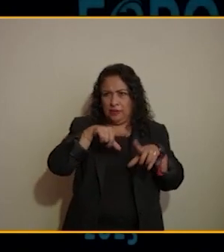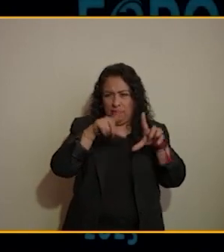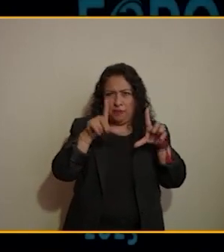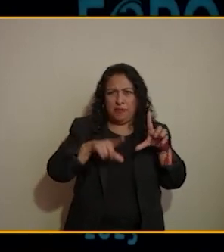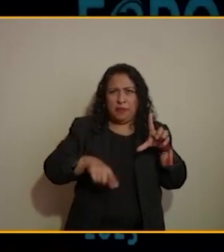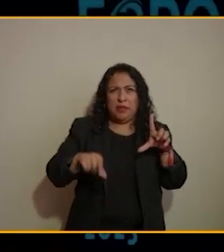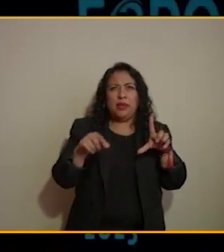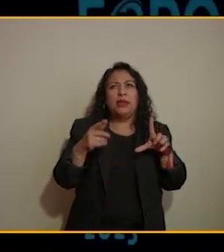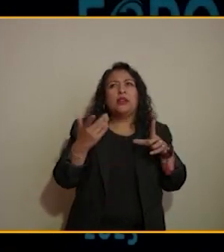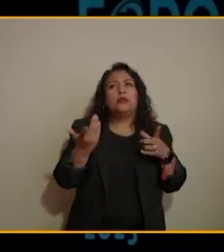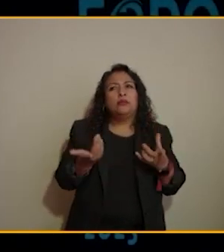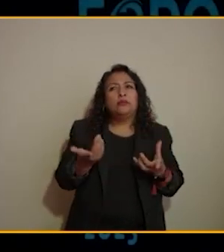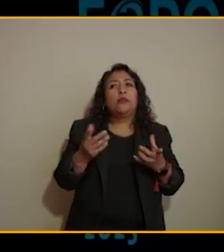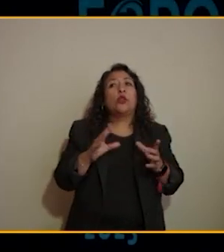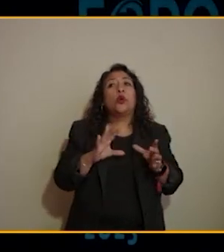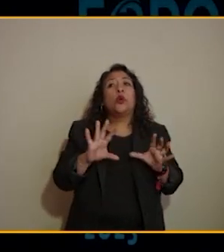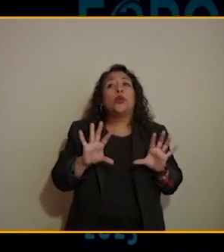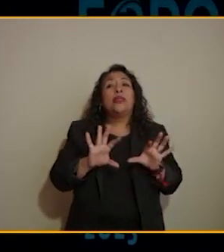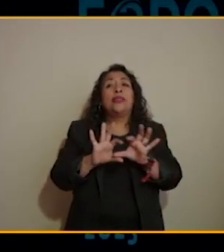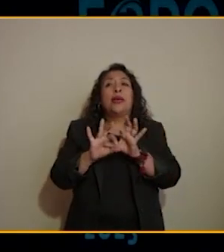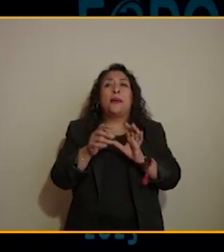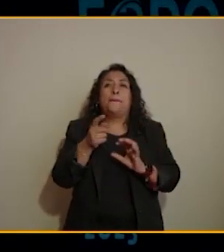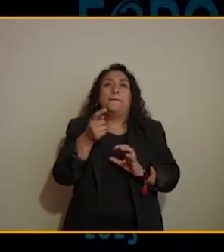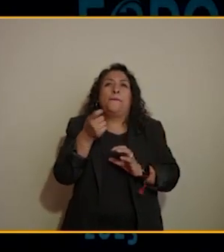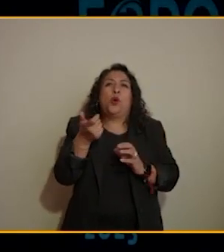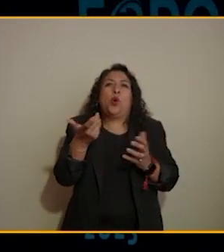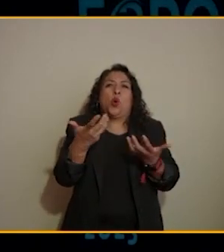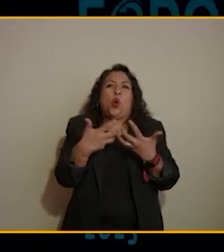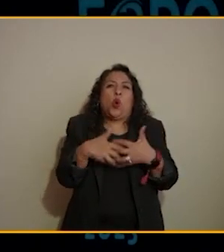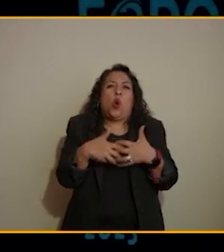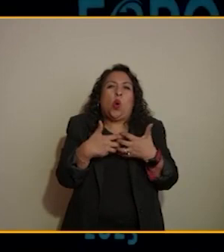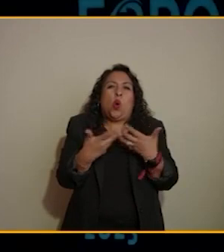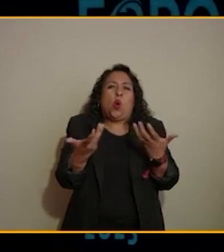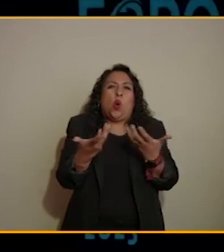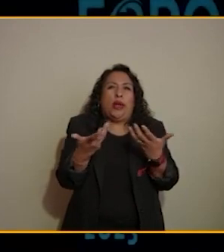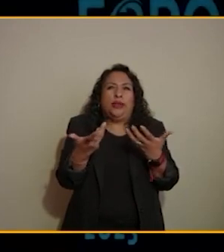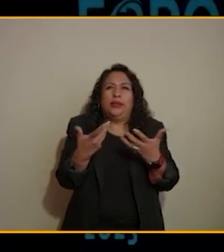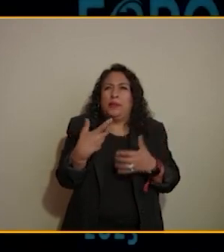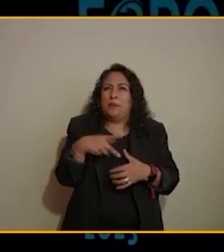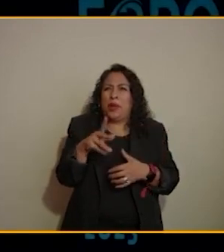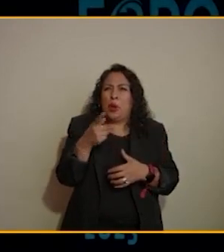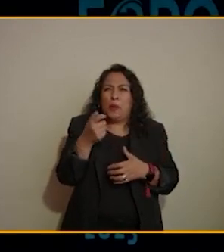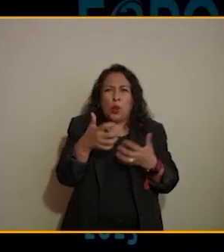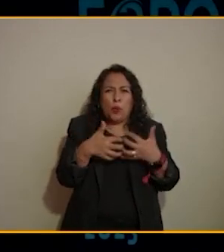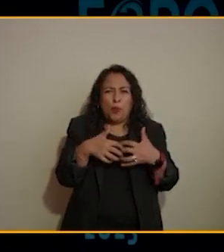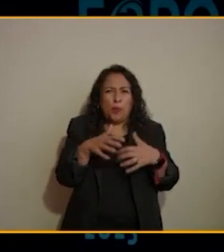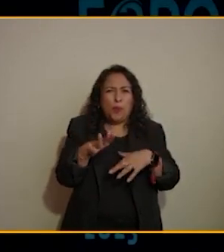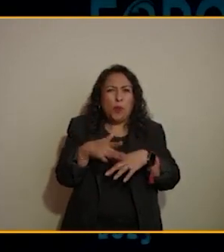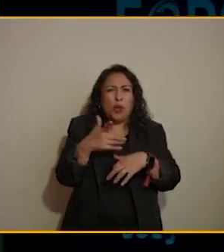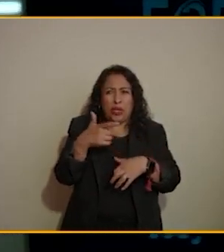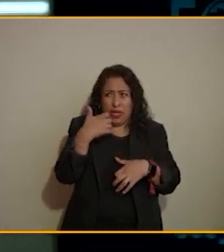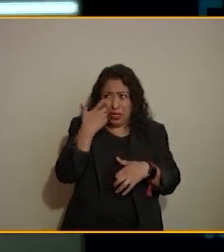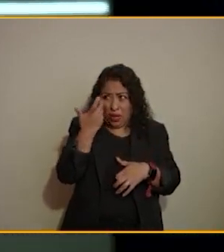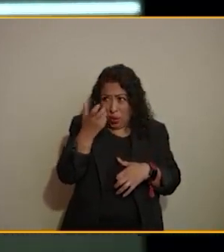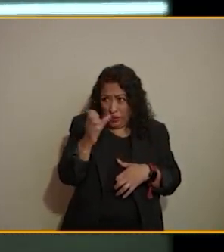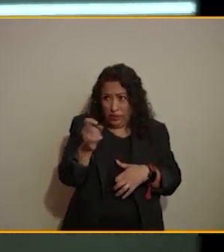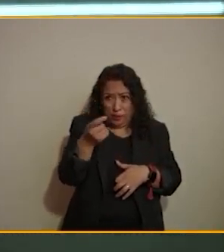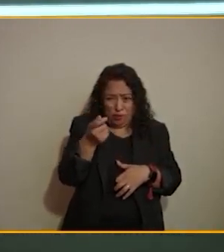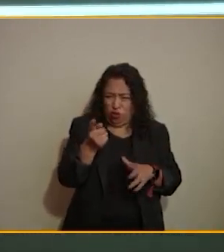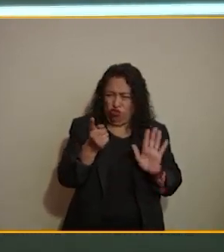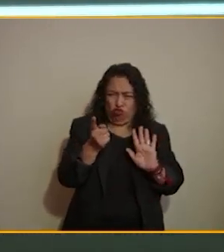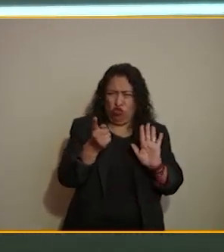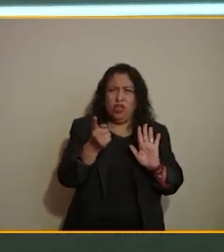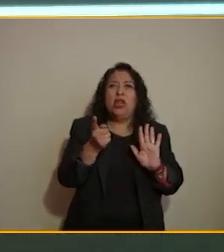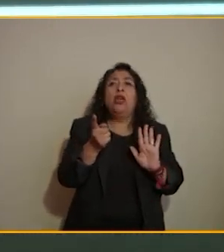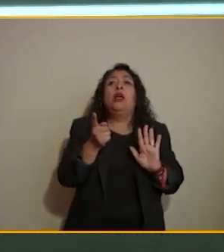país son unidades poco productivas. Pero no son poco productivas porque quieran ser poco productivas.